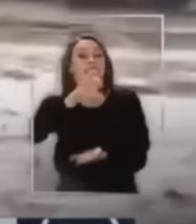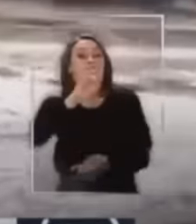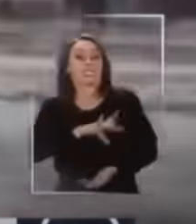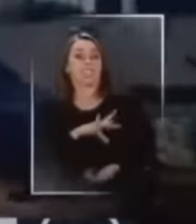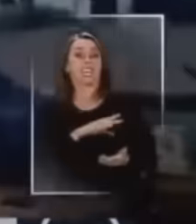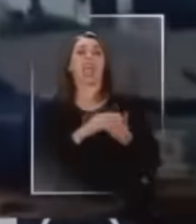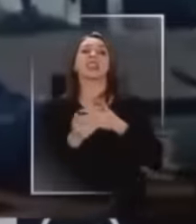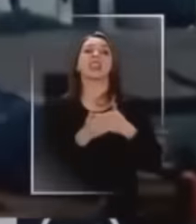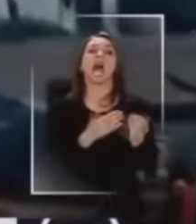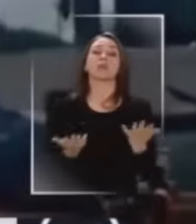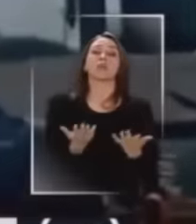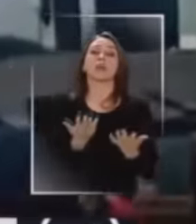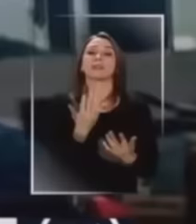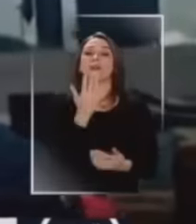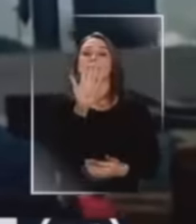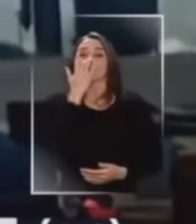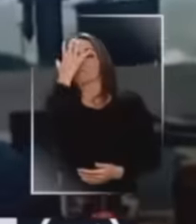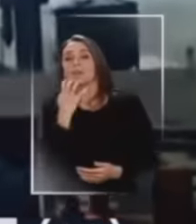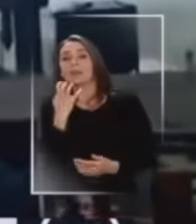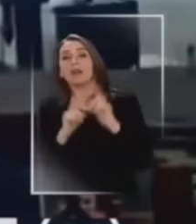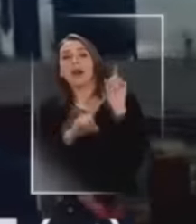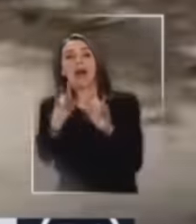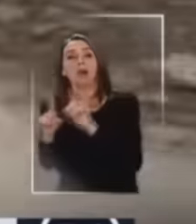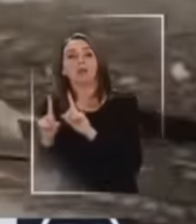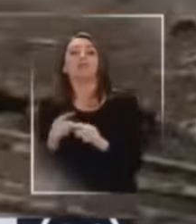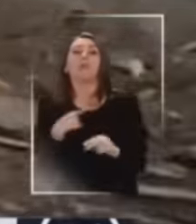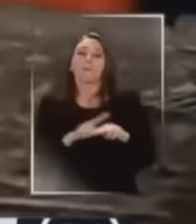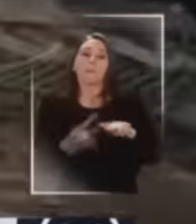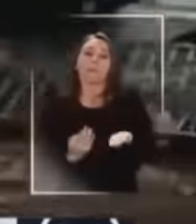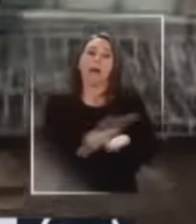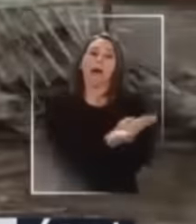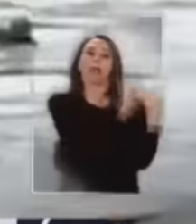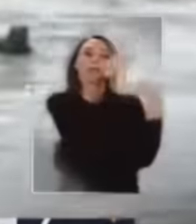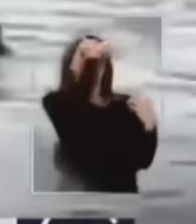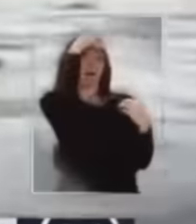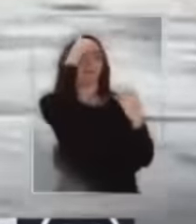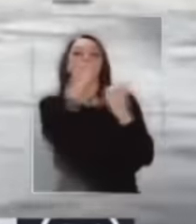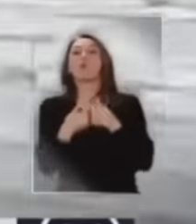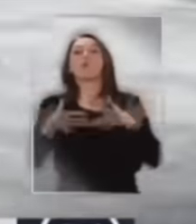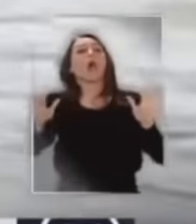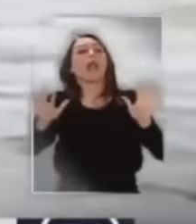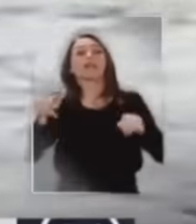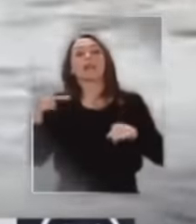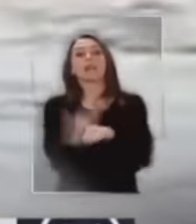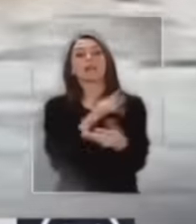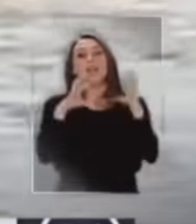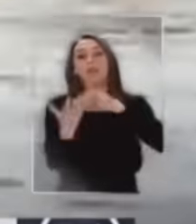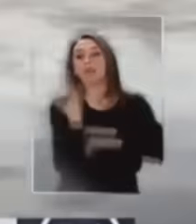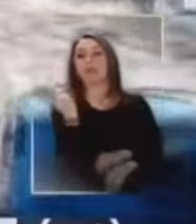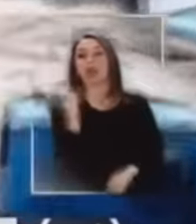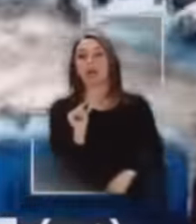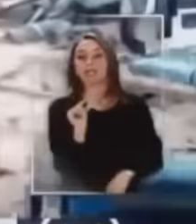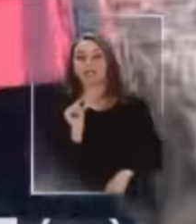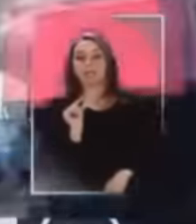naturaleza a veces se ensaña con algunos, es necesario estar preparados y capacitados para cualquier tipo de tragedia. La más reciente